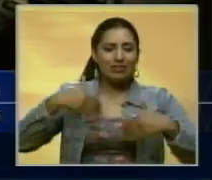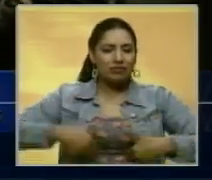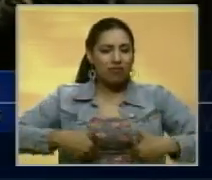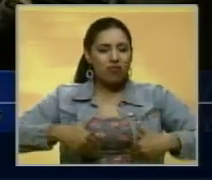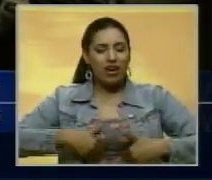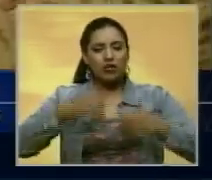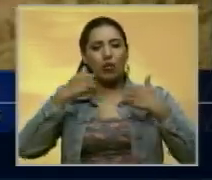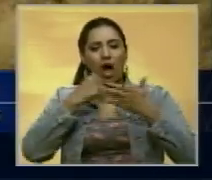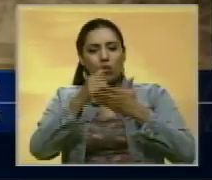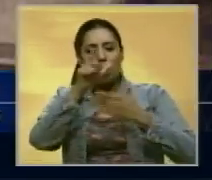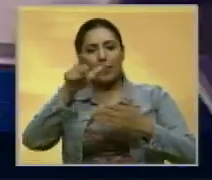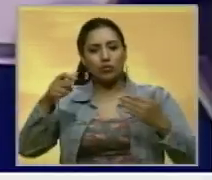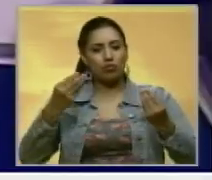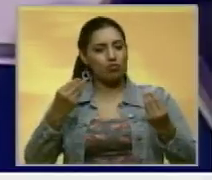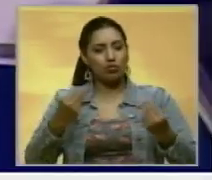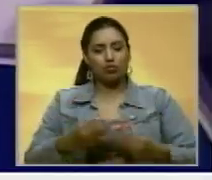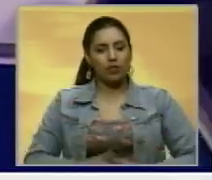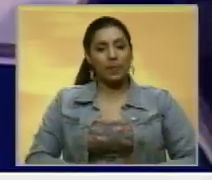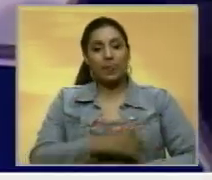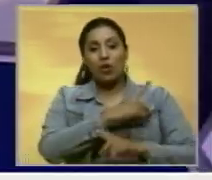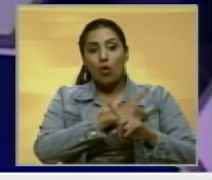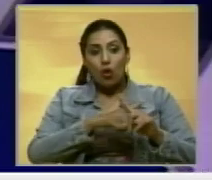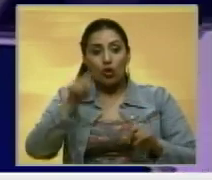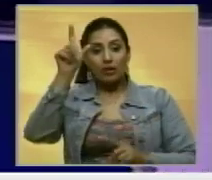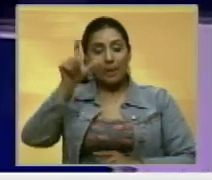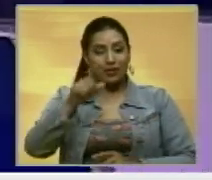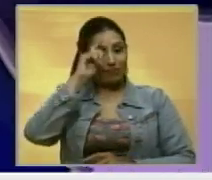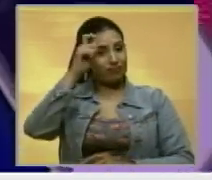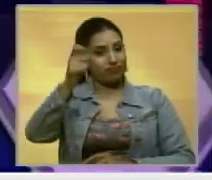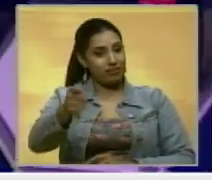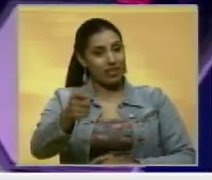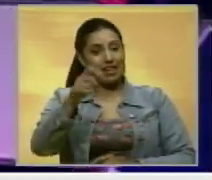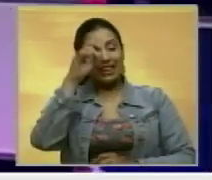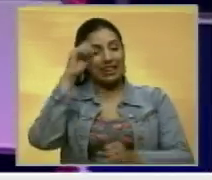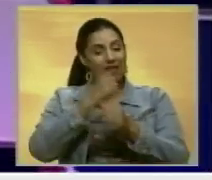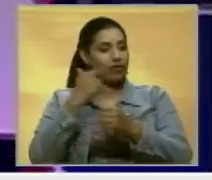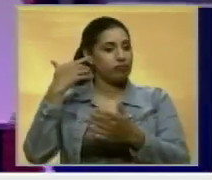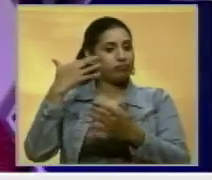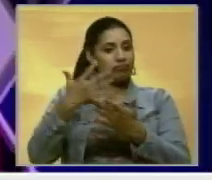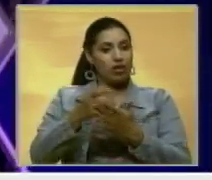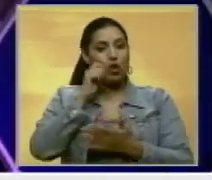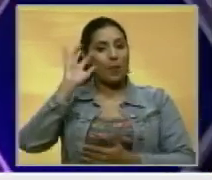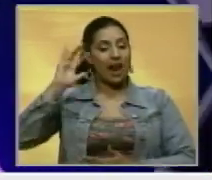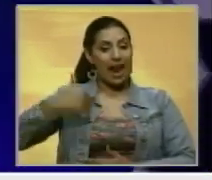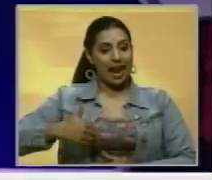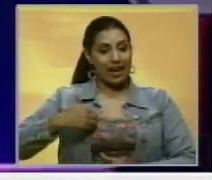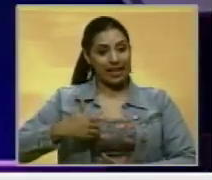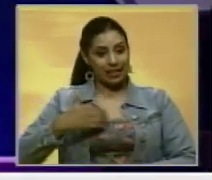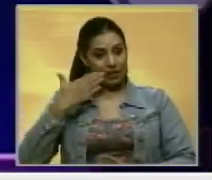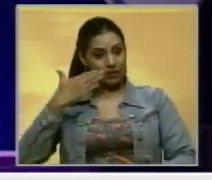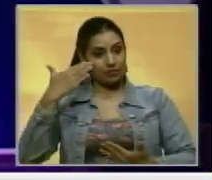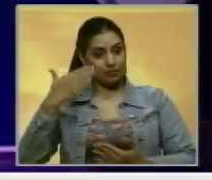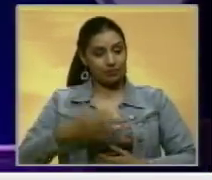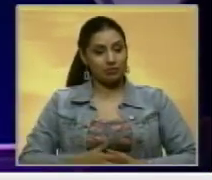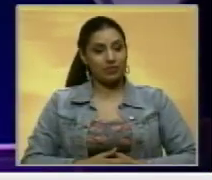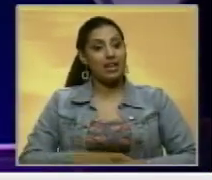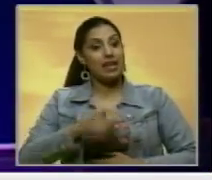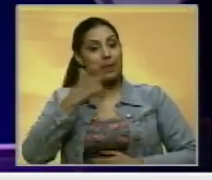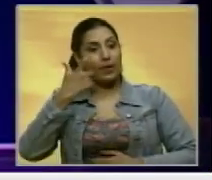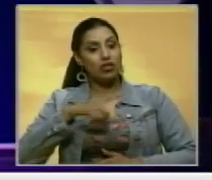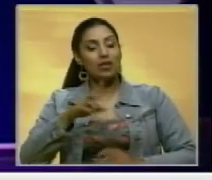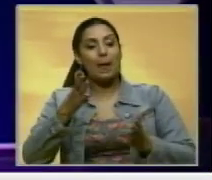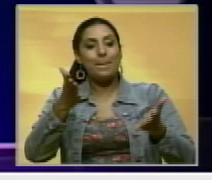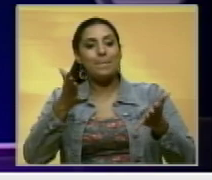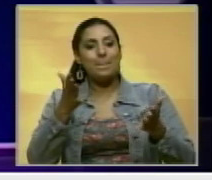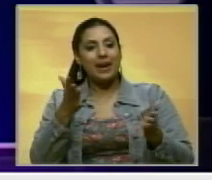esfuerzos humanitarios. Y otro célebre que será reconocido por su trayectoria es el argentino Ricardo Darín, quien recibirá